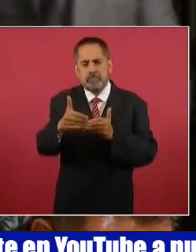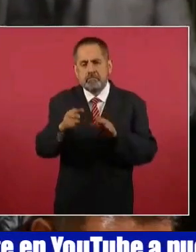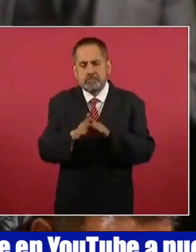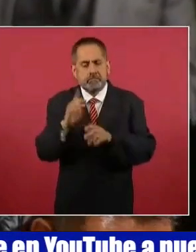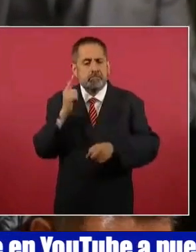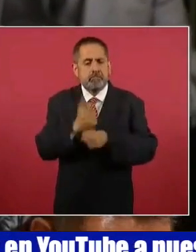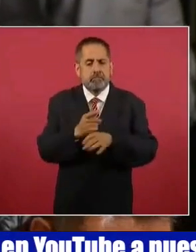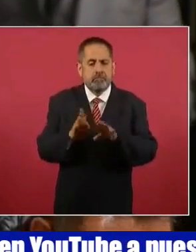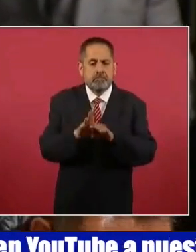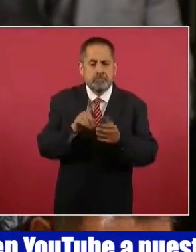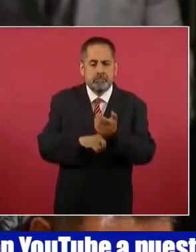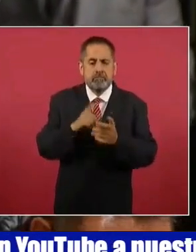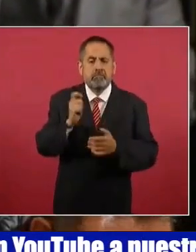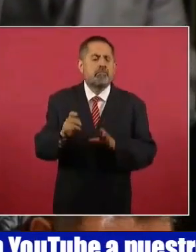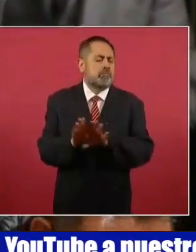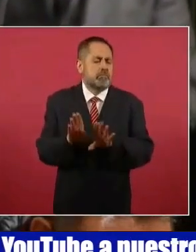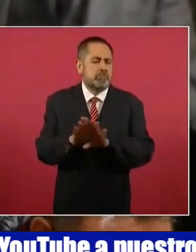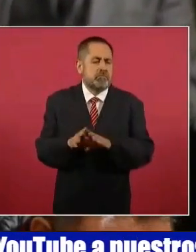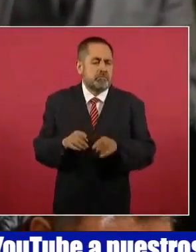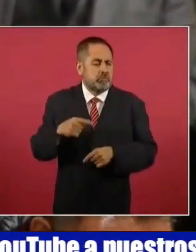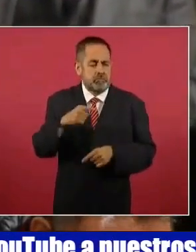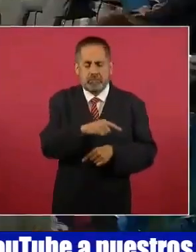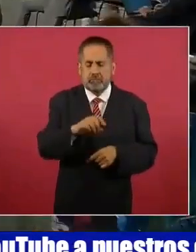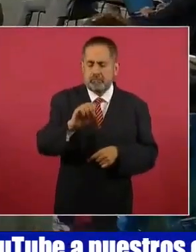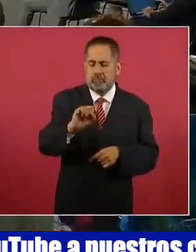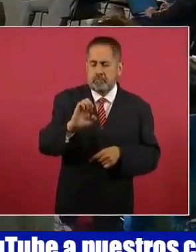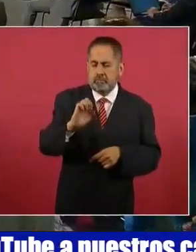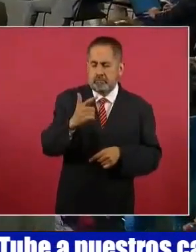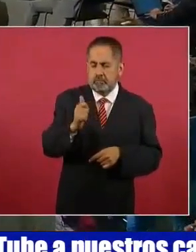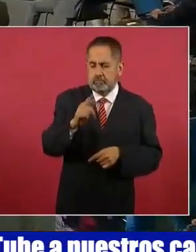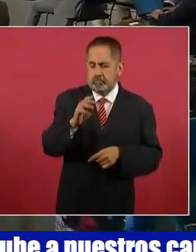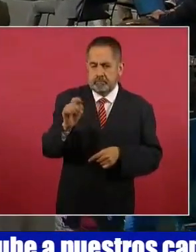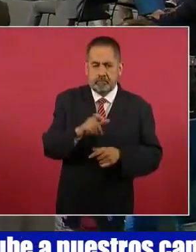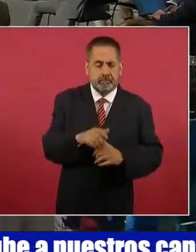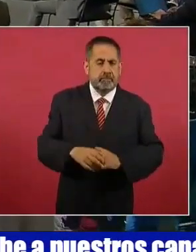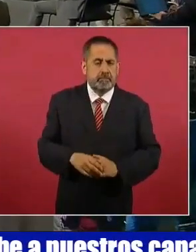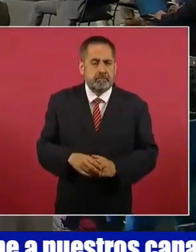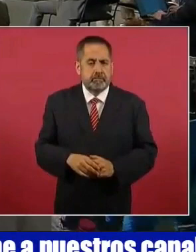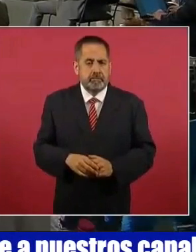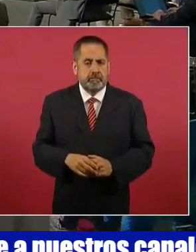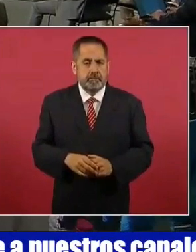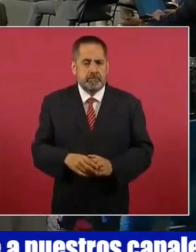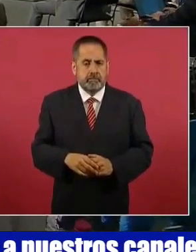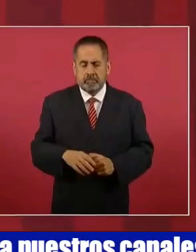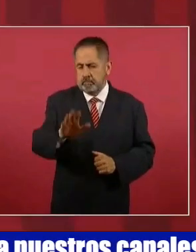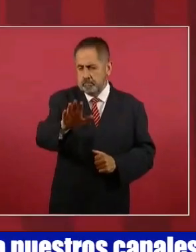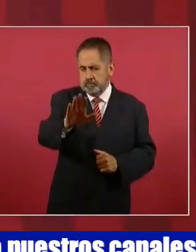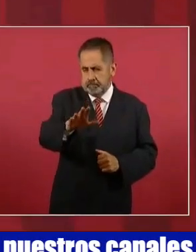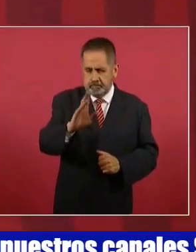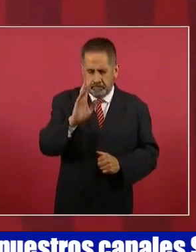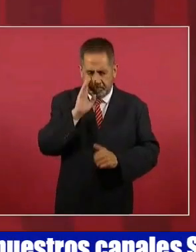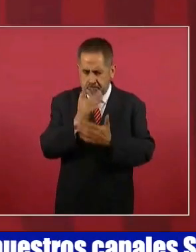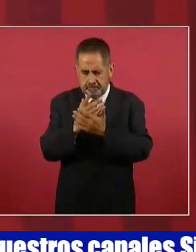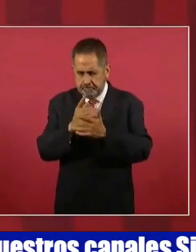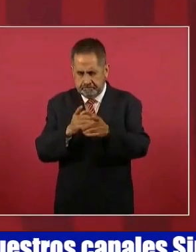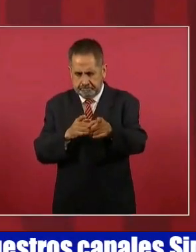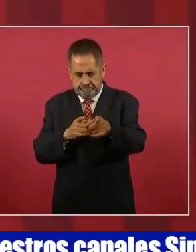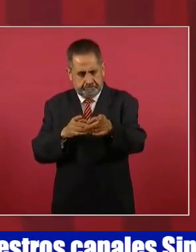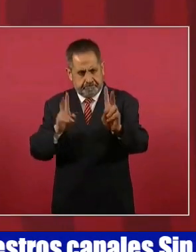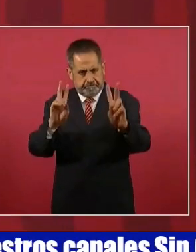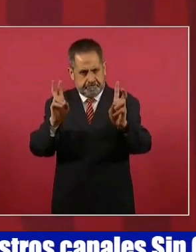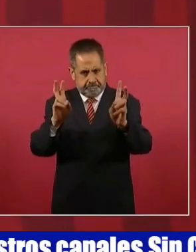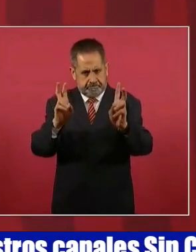entero. La claridad de Proceso está exhibida absolutamente en ella. Proceso es Dalila Escobar. Y